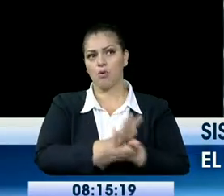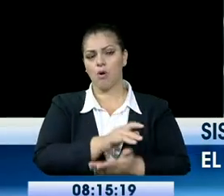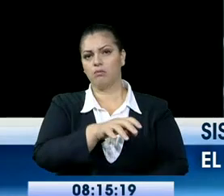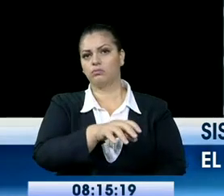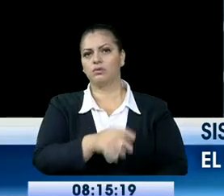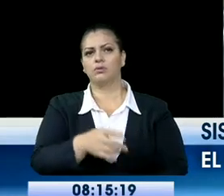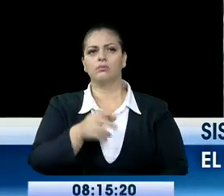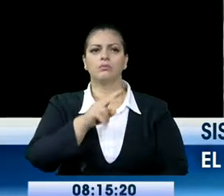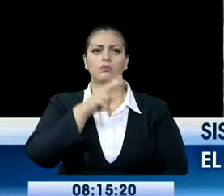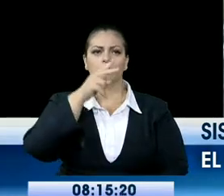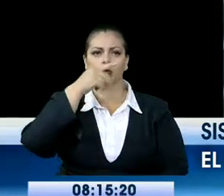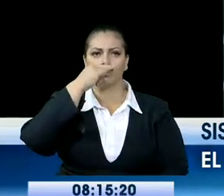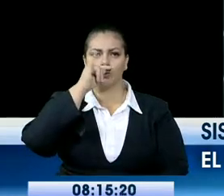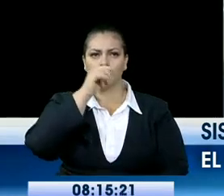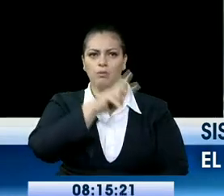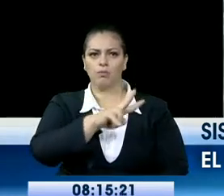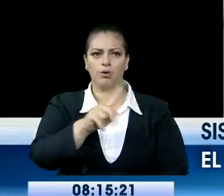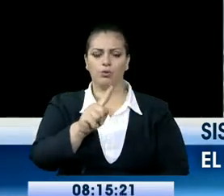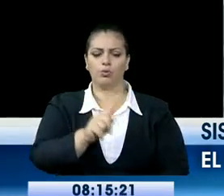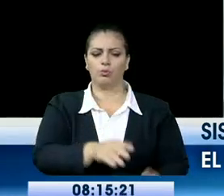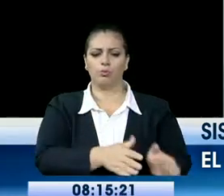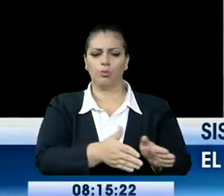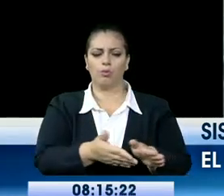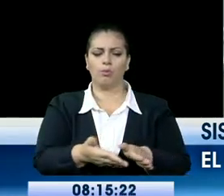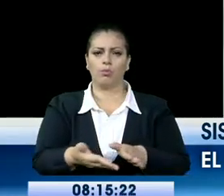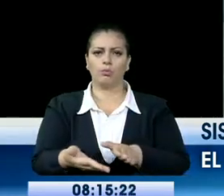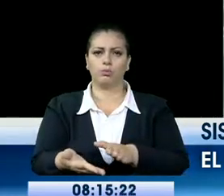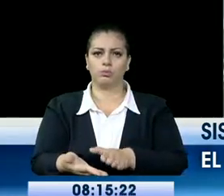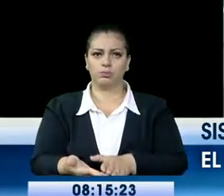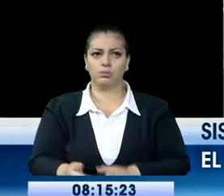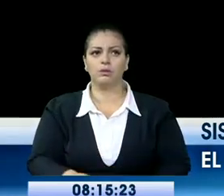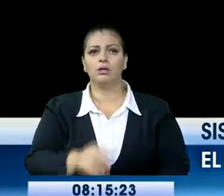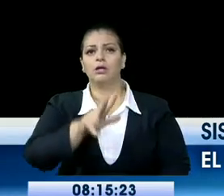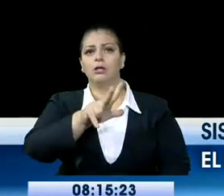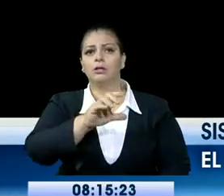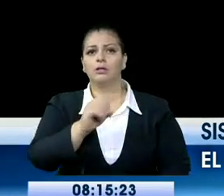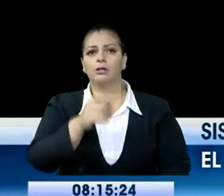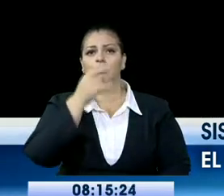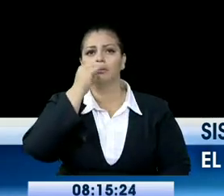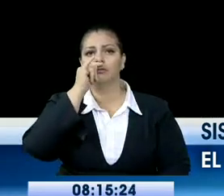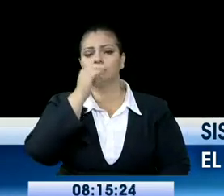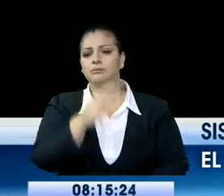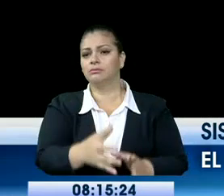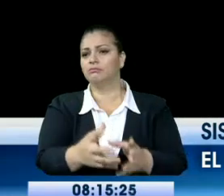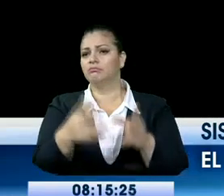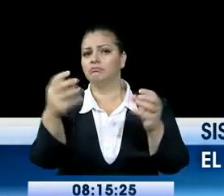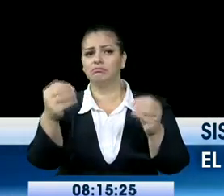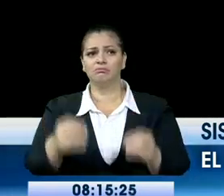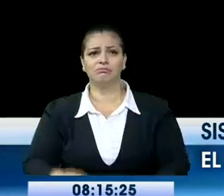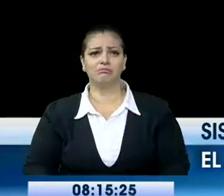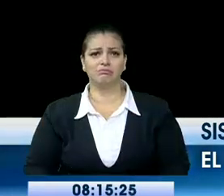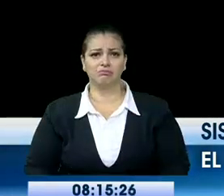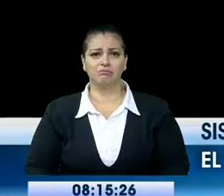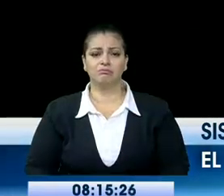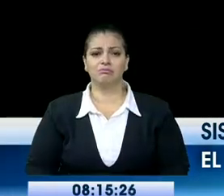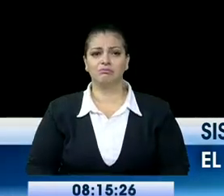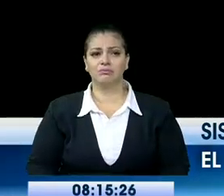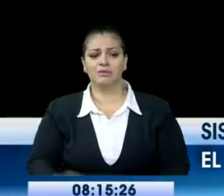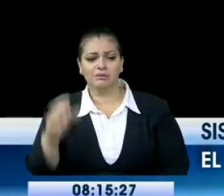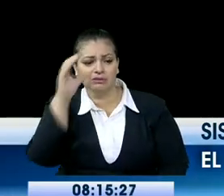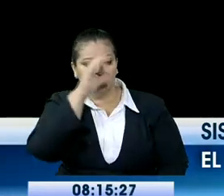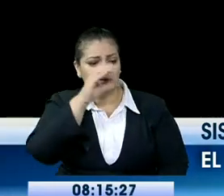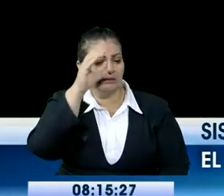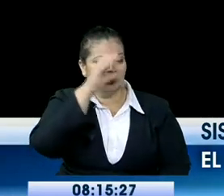niños y hay otros 30 menores, otros 30 infantes que continúan desaparecidos. Qué triste, una noticia realmente